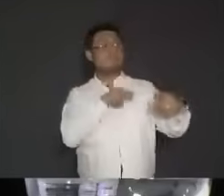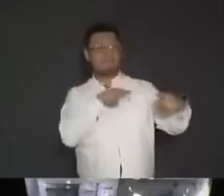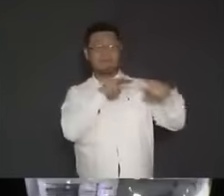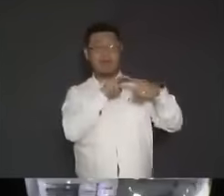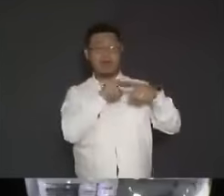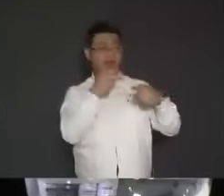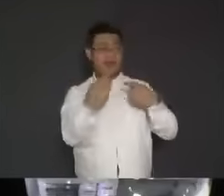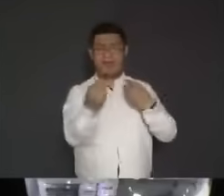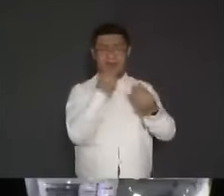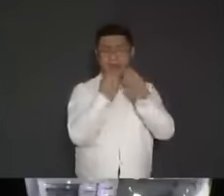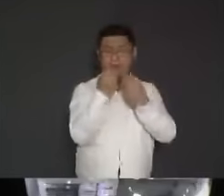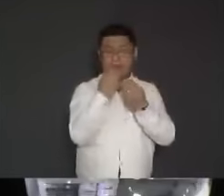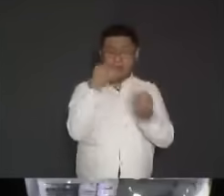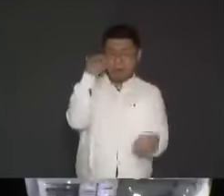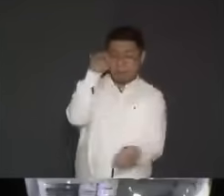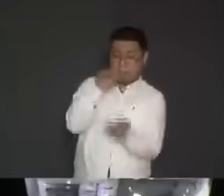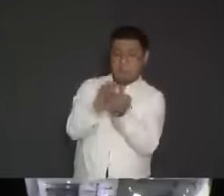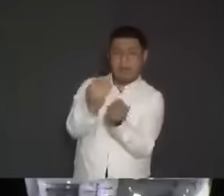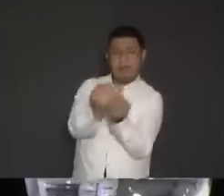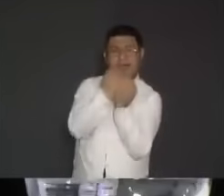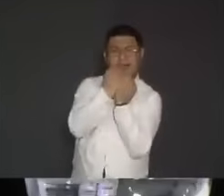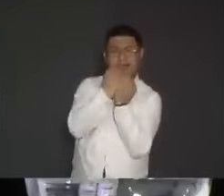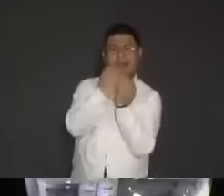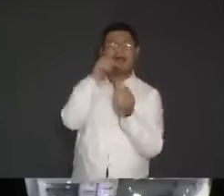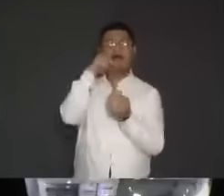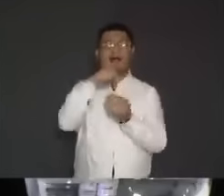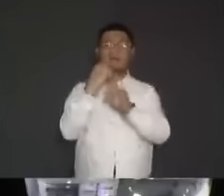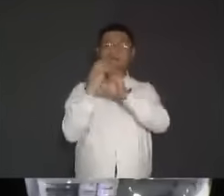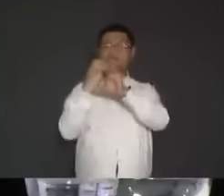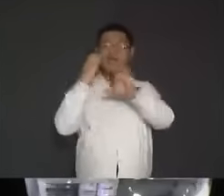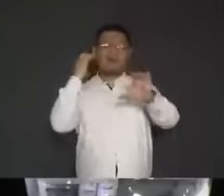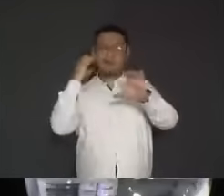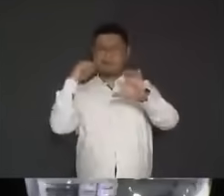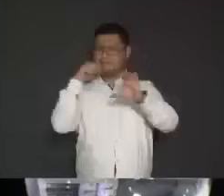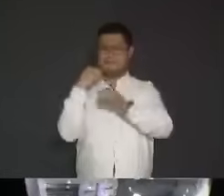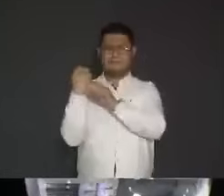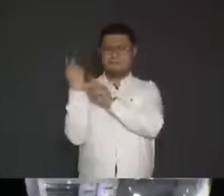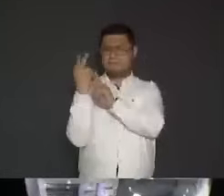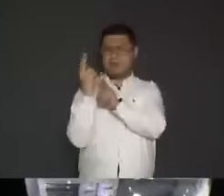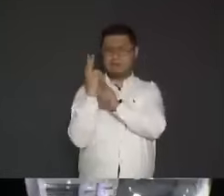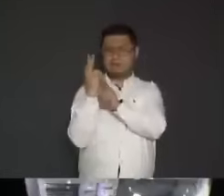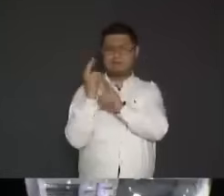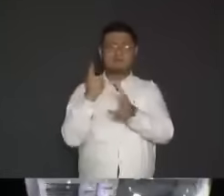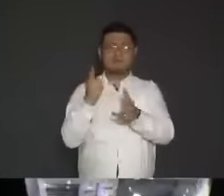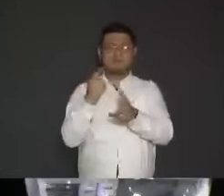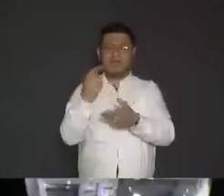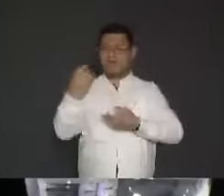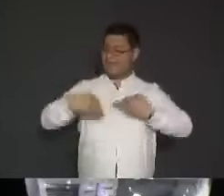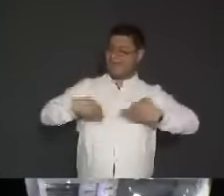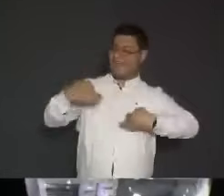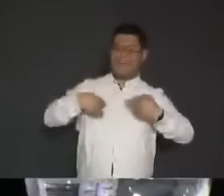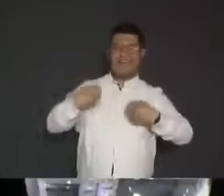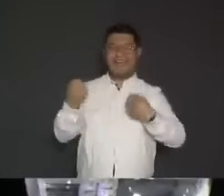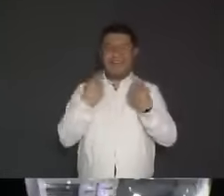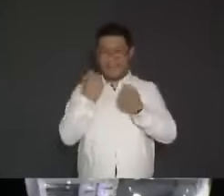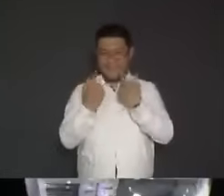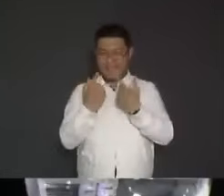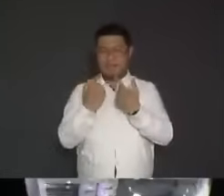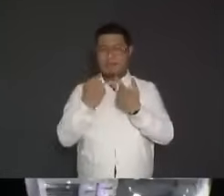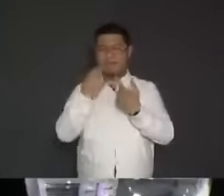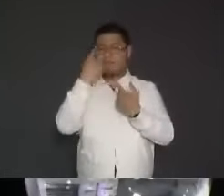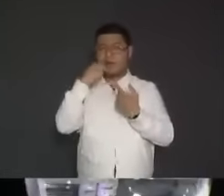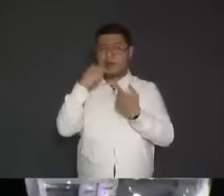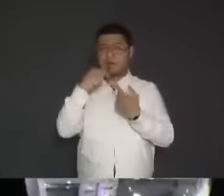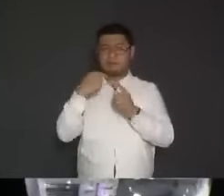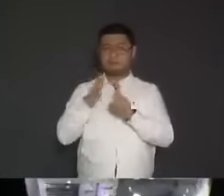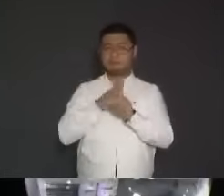selfie contigo y viajarán en el vaivén. Ocurrencias, comedia y magia, todo para lograr tu voto. Y yo